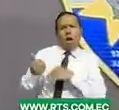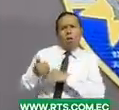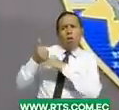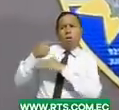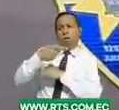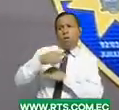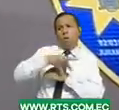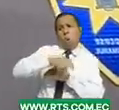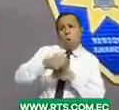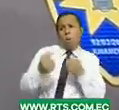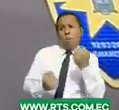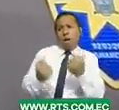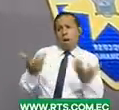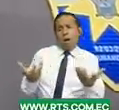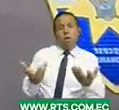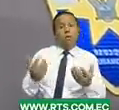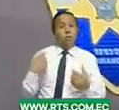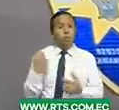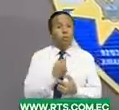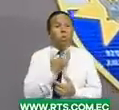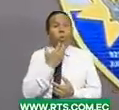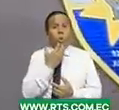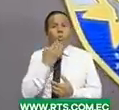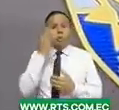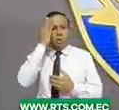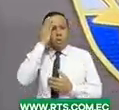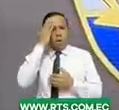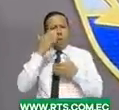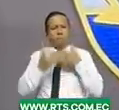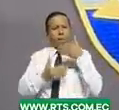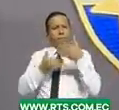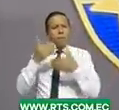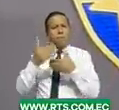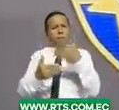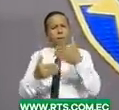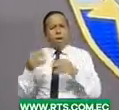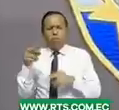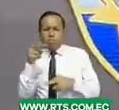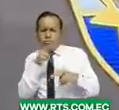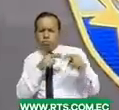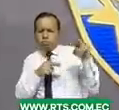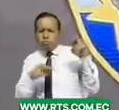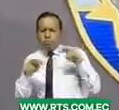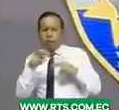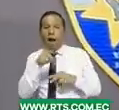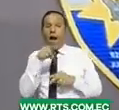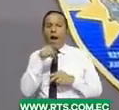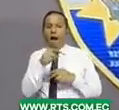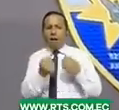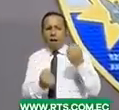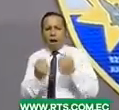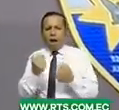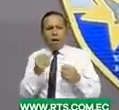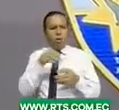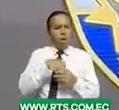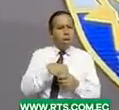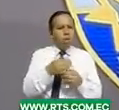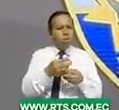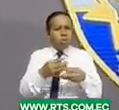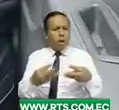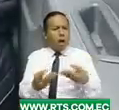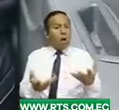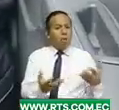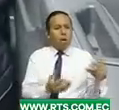los respectivos protocolos, dimos con el paradero del vehículo, la mercadería y el individuo. La esposa